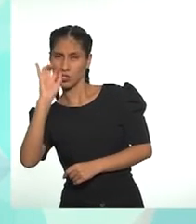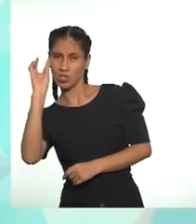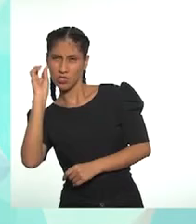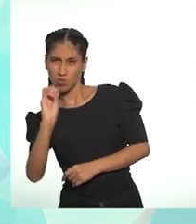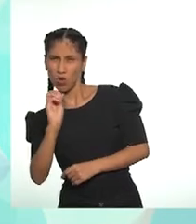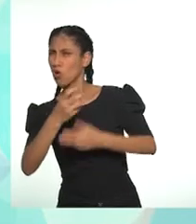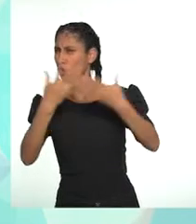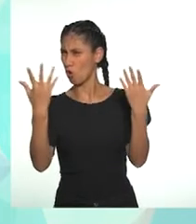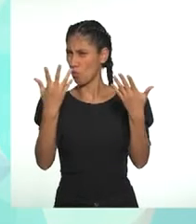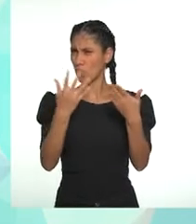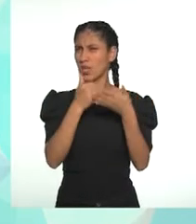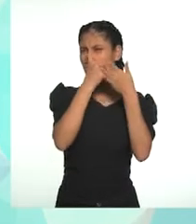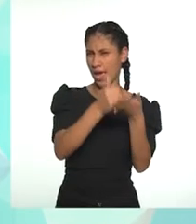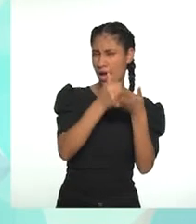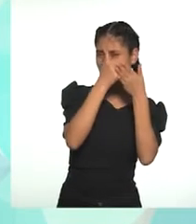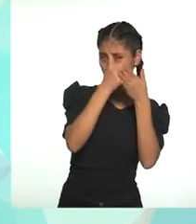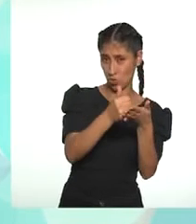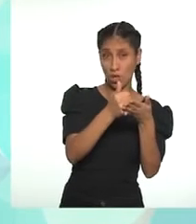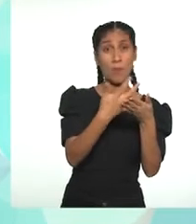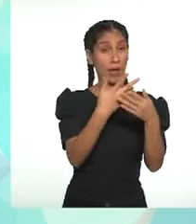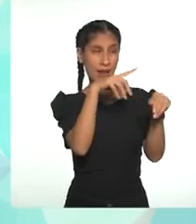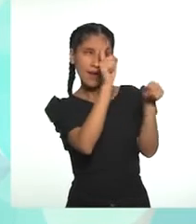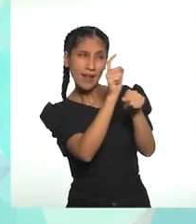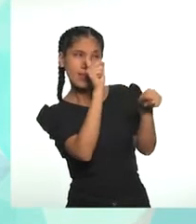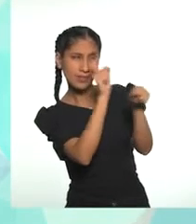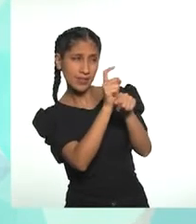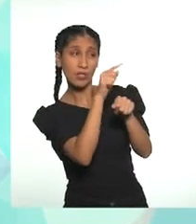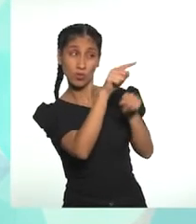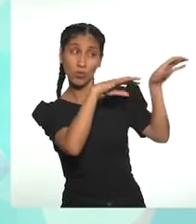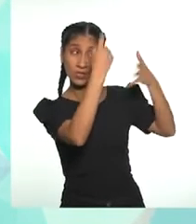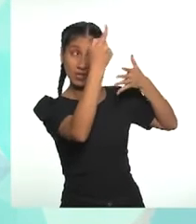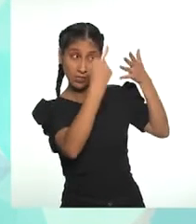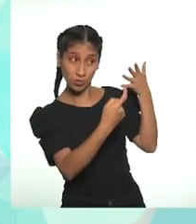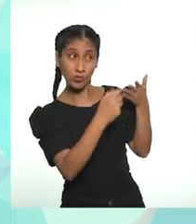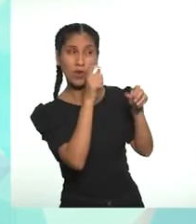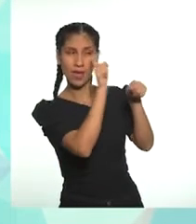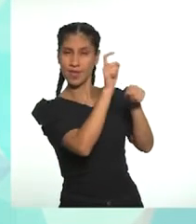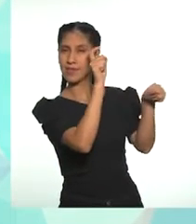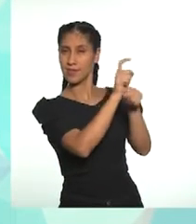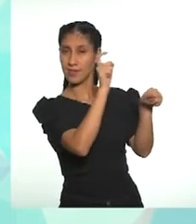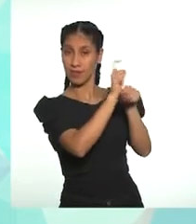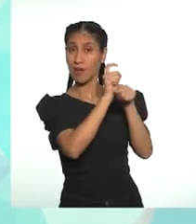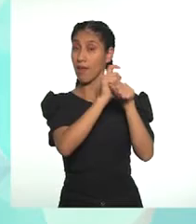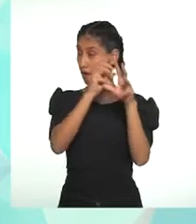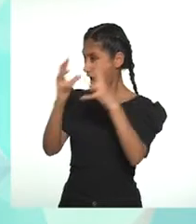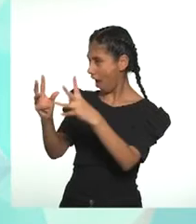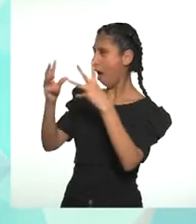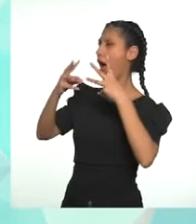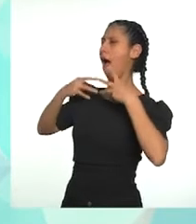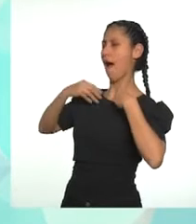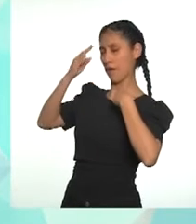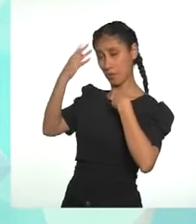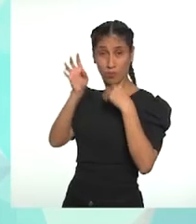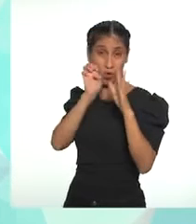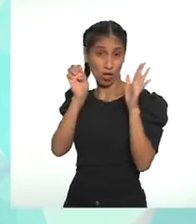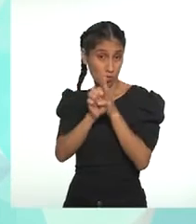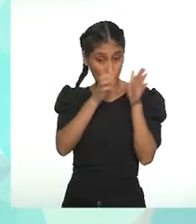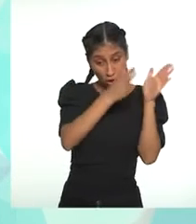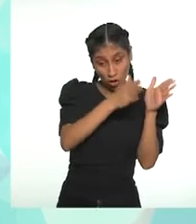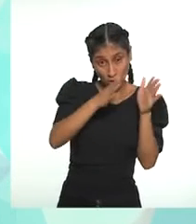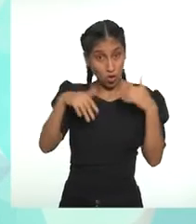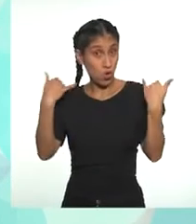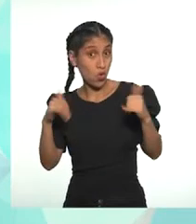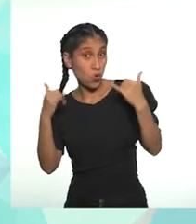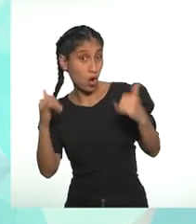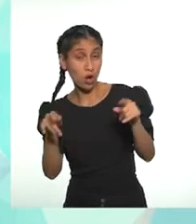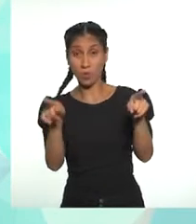indicaciones que tiene como finalidad desarrollar una actividad para llegar o lograr un objetivo. Por ello, nos puede ayudar a organizar un